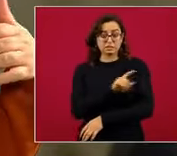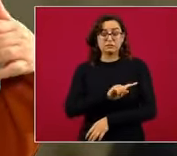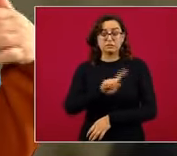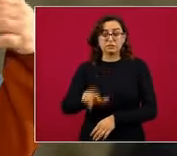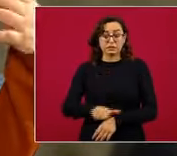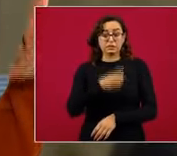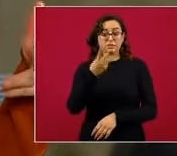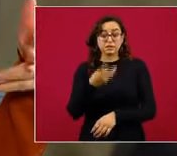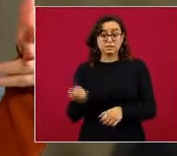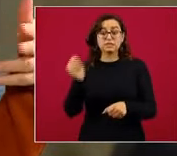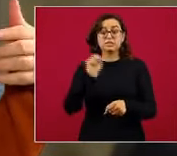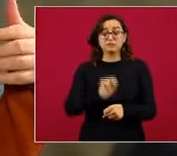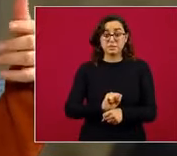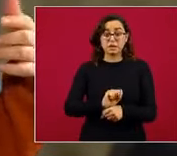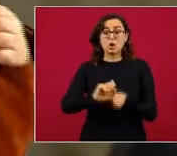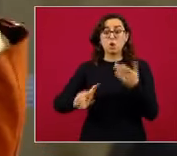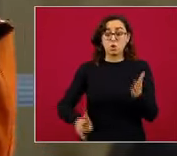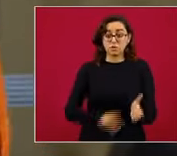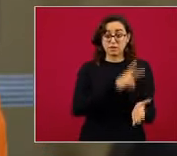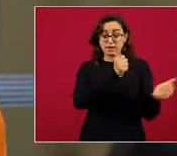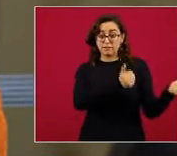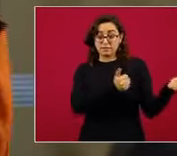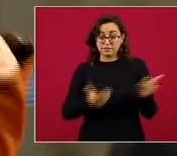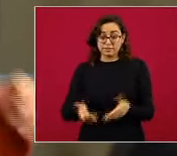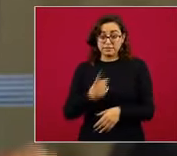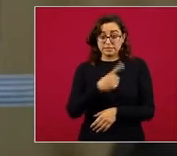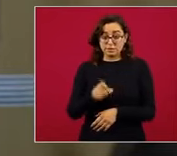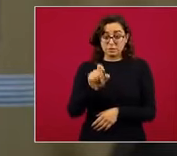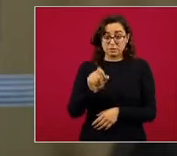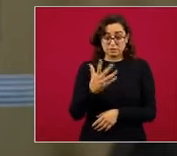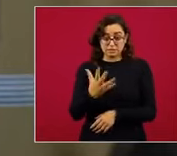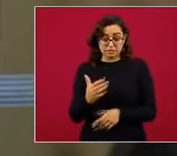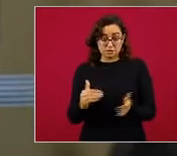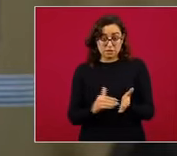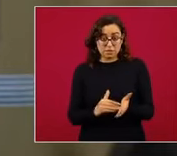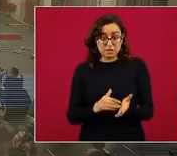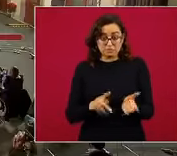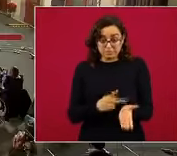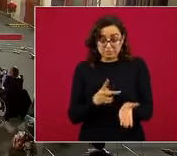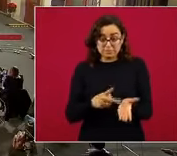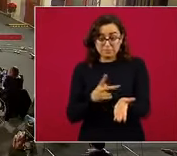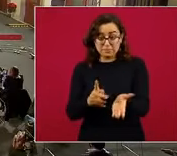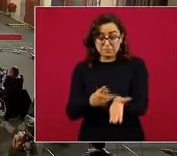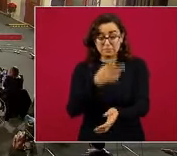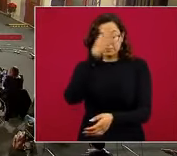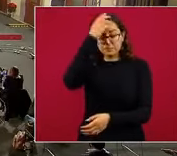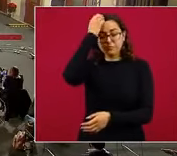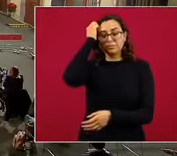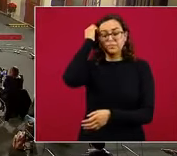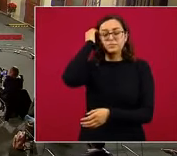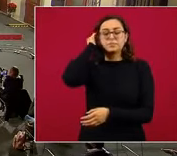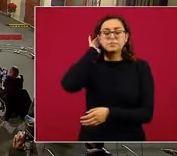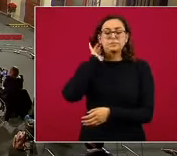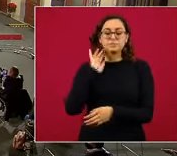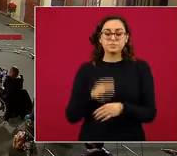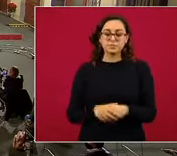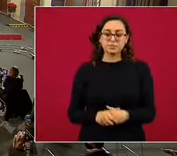semanas otras 125,000. Y si me lo permiten nada más, por